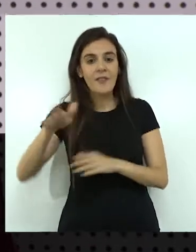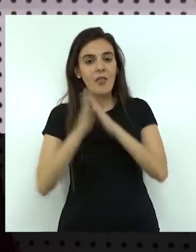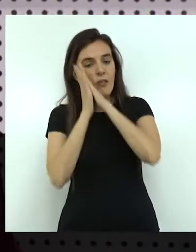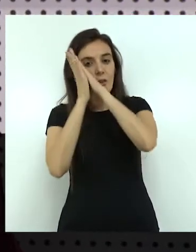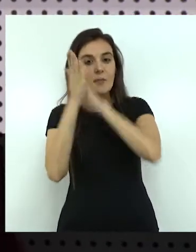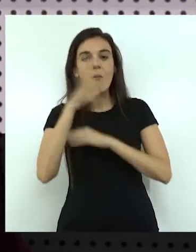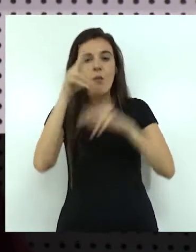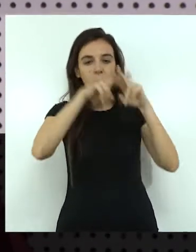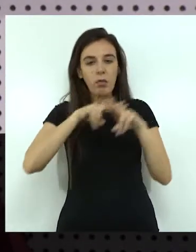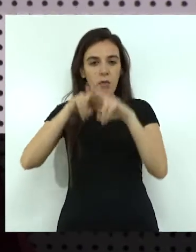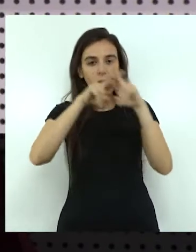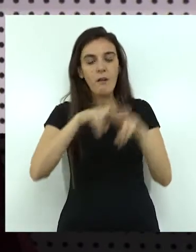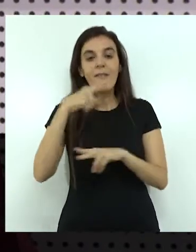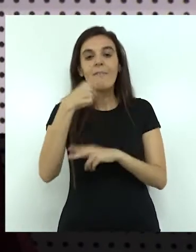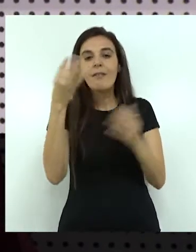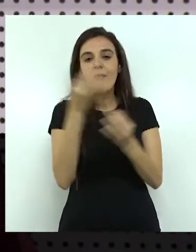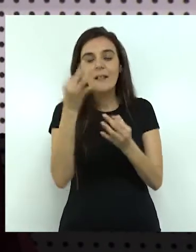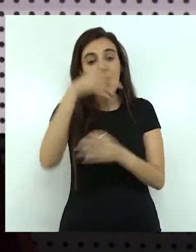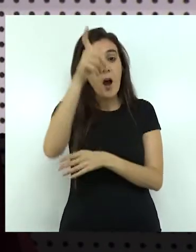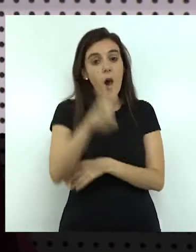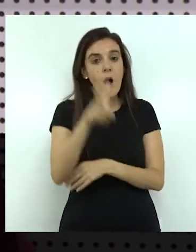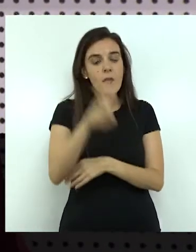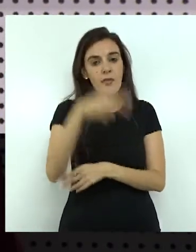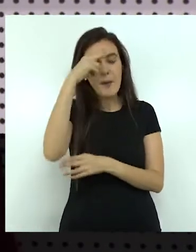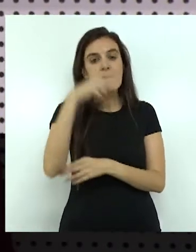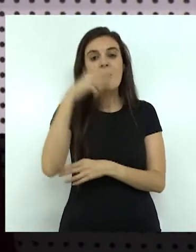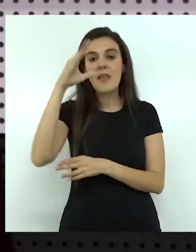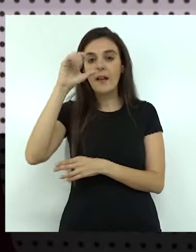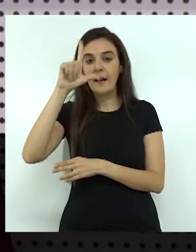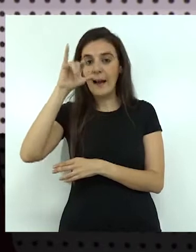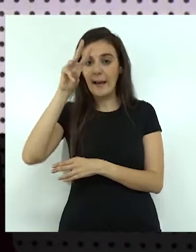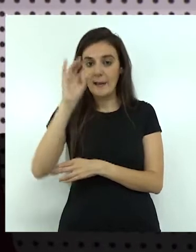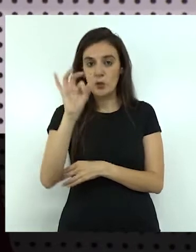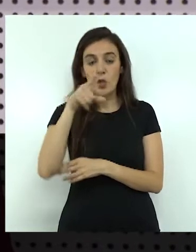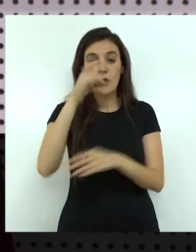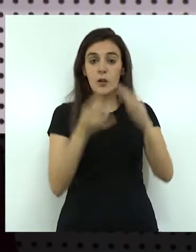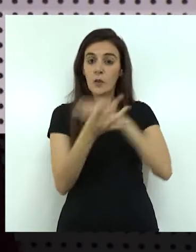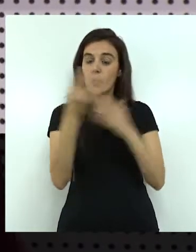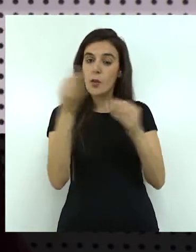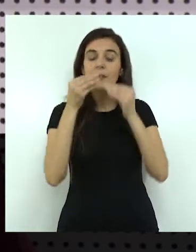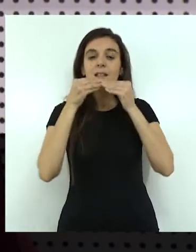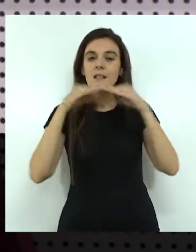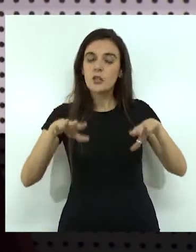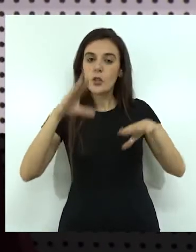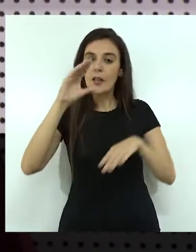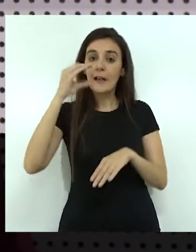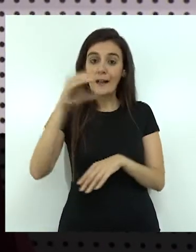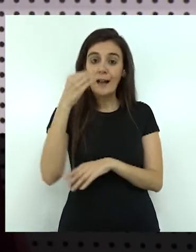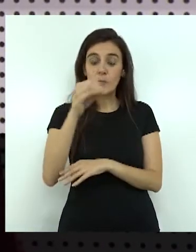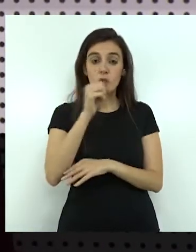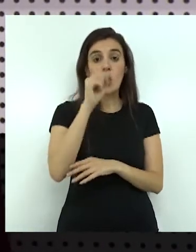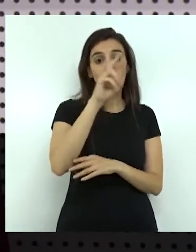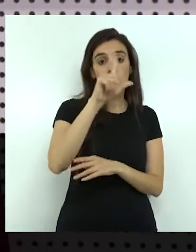según las investigaciones pues pues era el padre de calipso entonces introducimos la historia de calipso con ulises